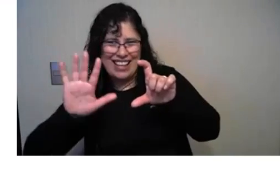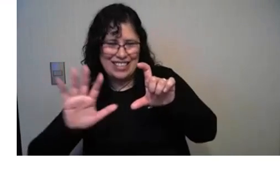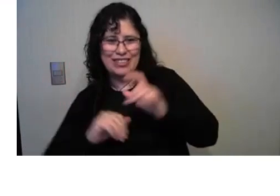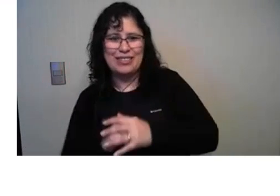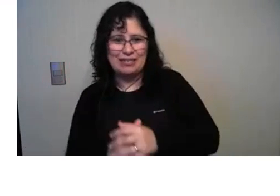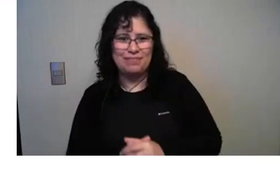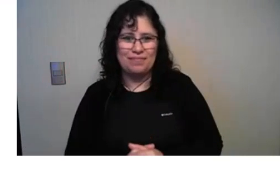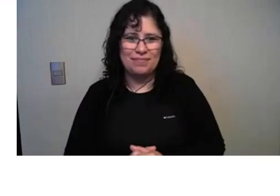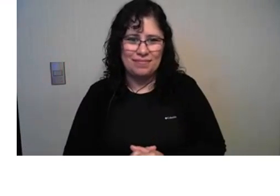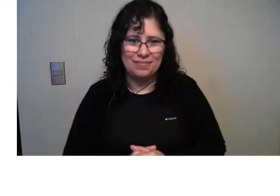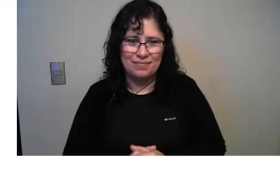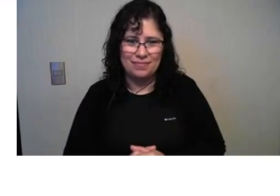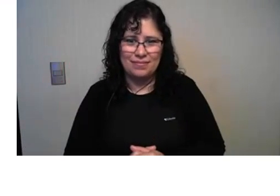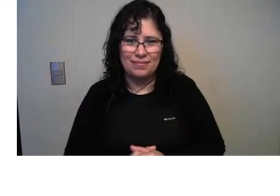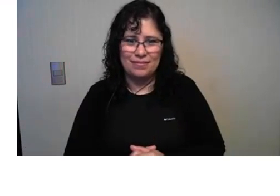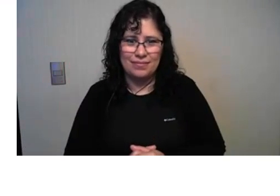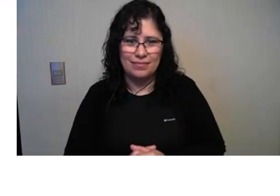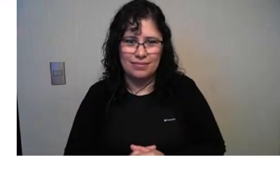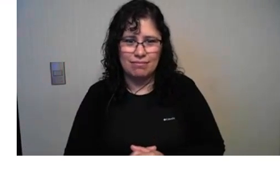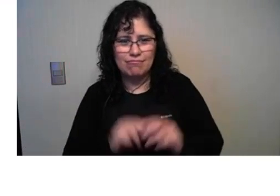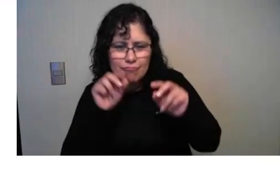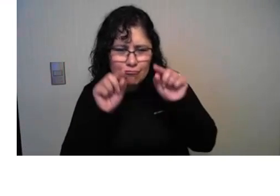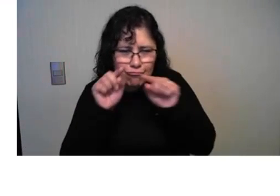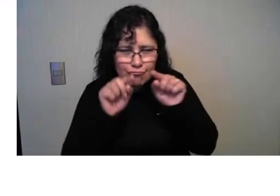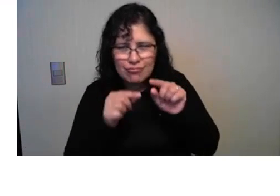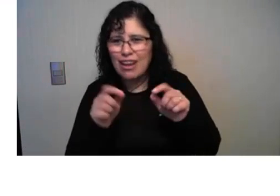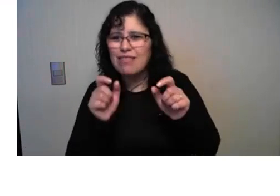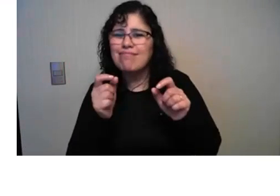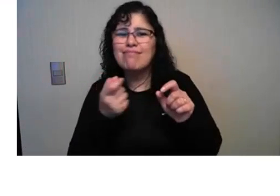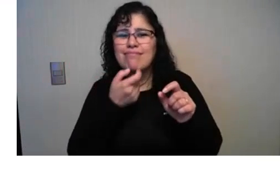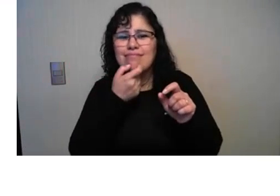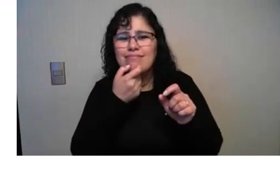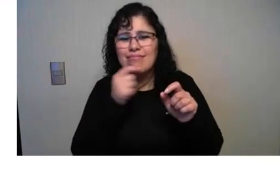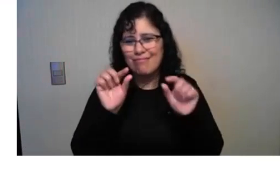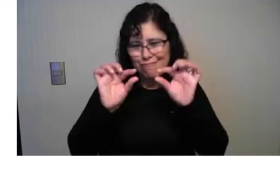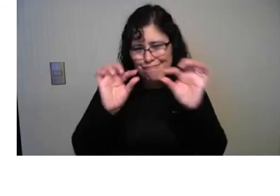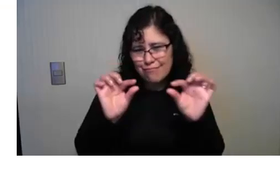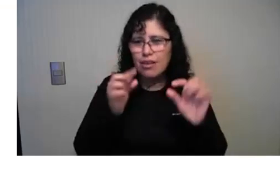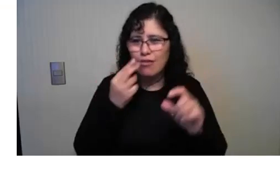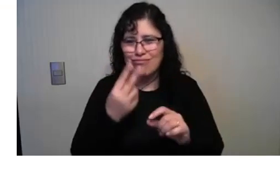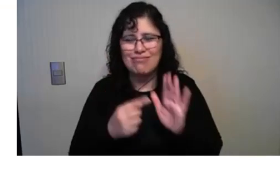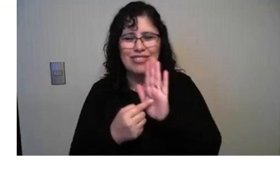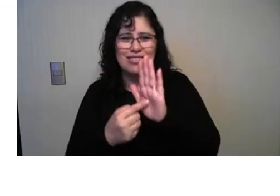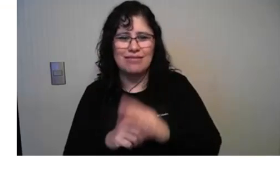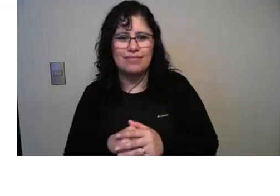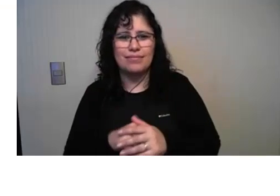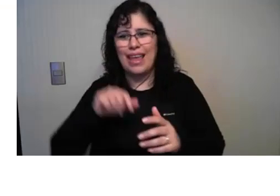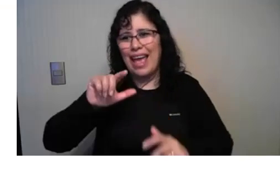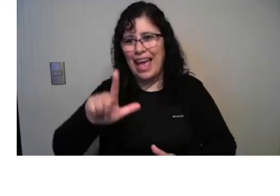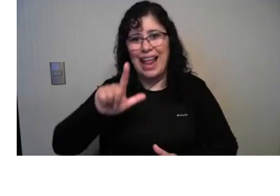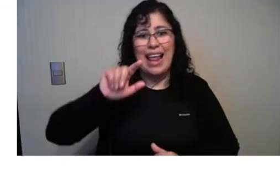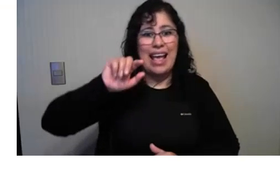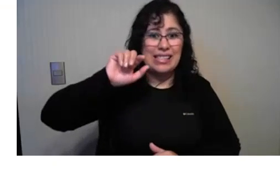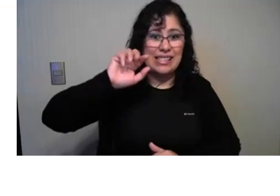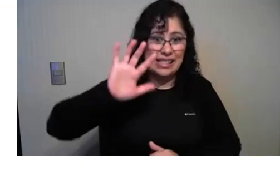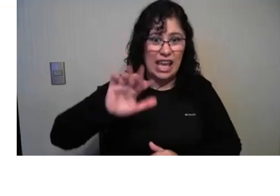¿Sí? L5. Aquí están parte ósea de los pedículos de las vértebras. L5, L4, L3.